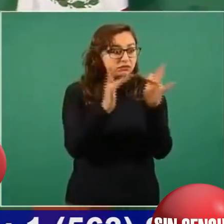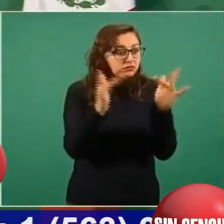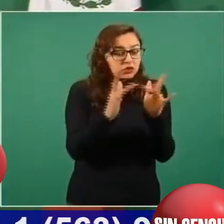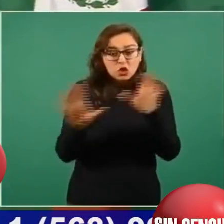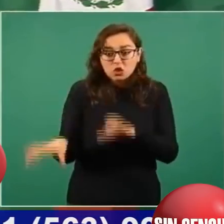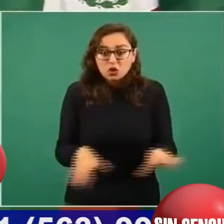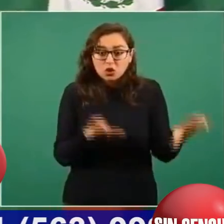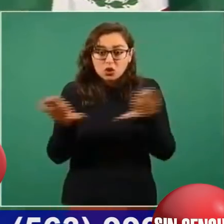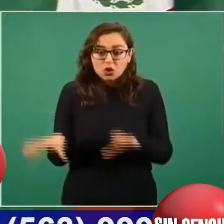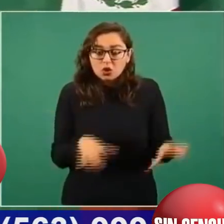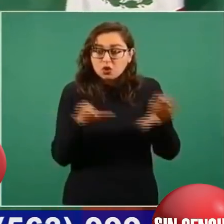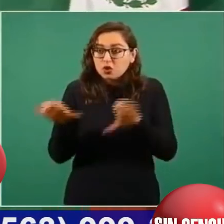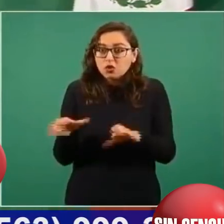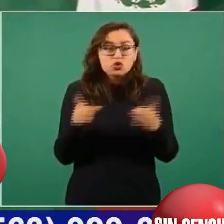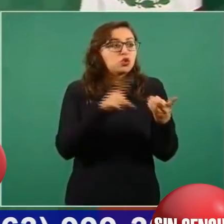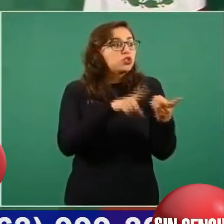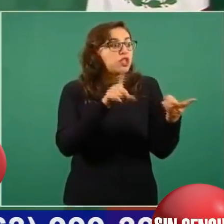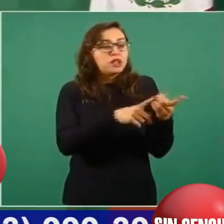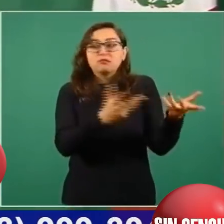computadoras?